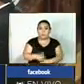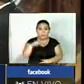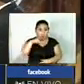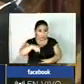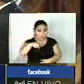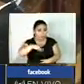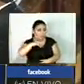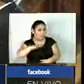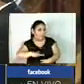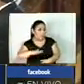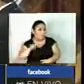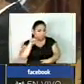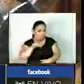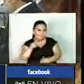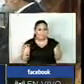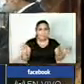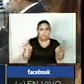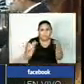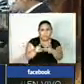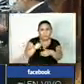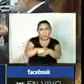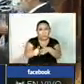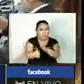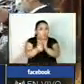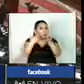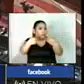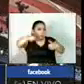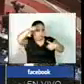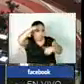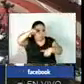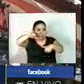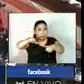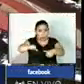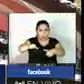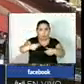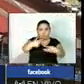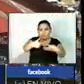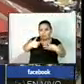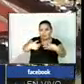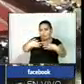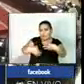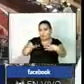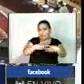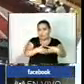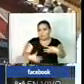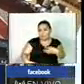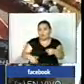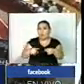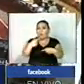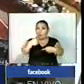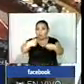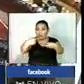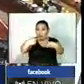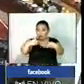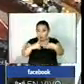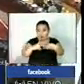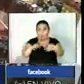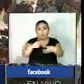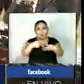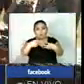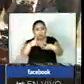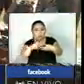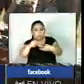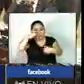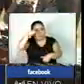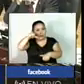tarde durante la sesión plenaria los diputados superaron dos vetos presidenciales. Uno de ellos al decreto que regulaba el retorno de los